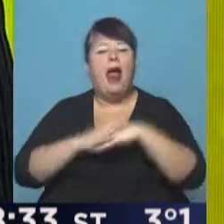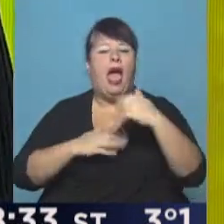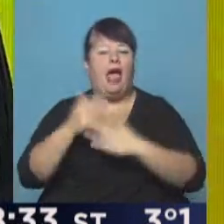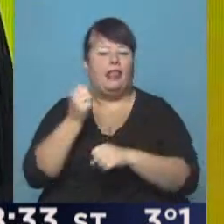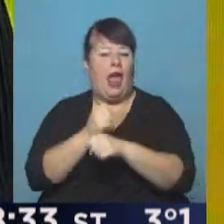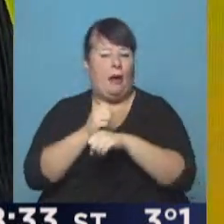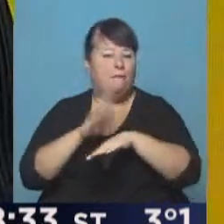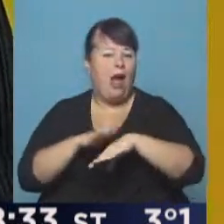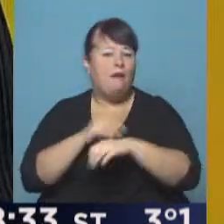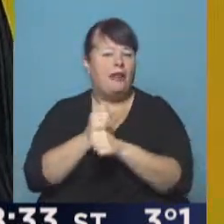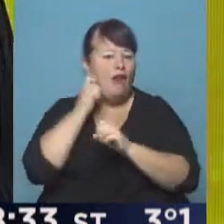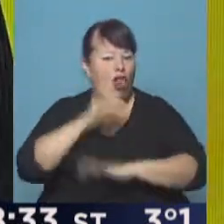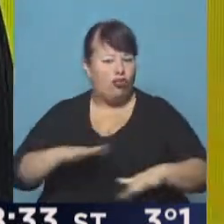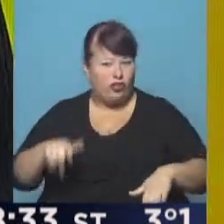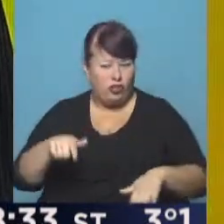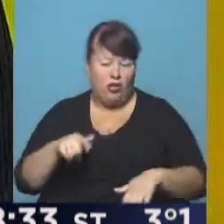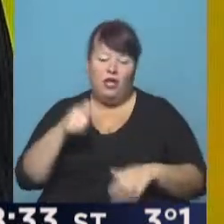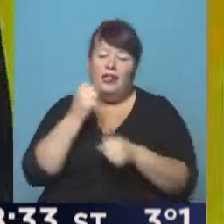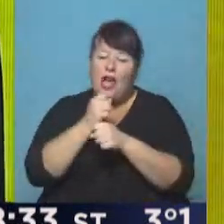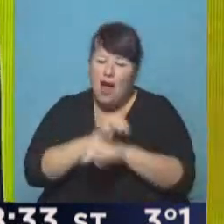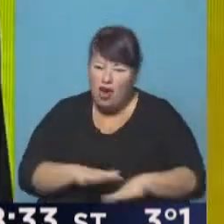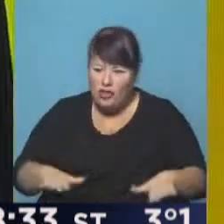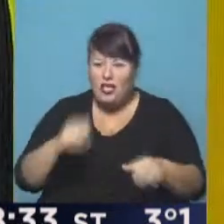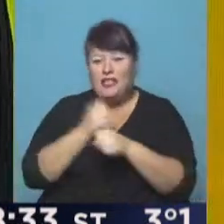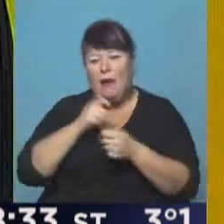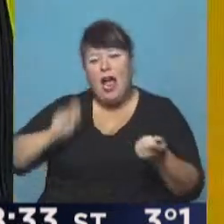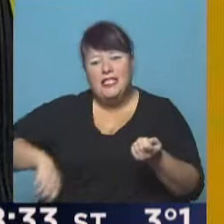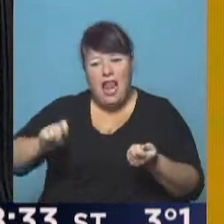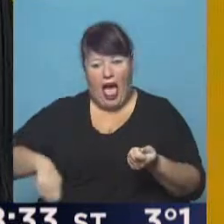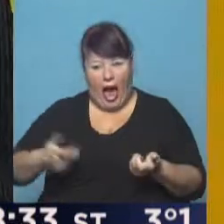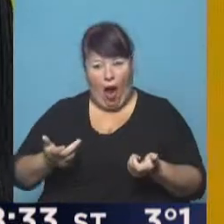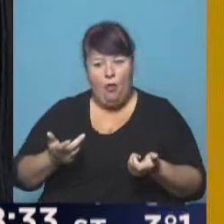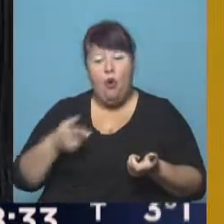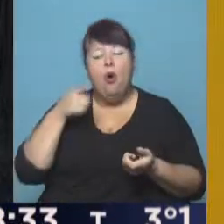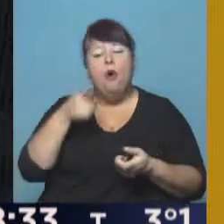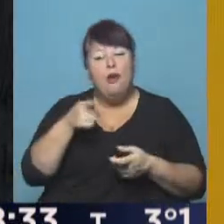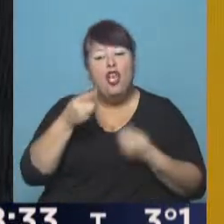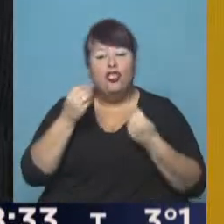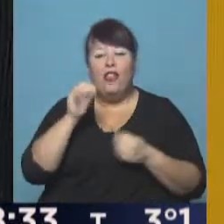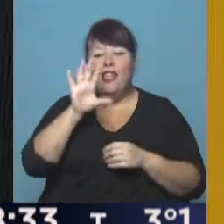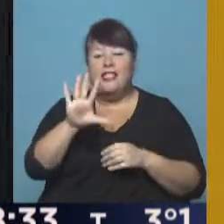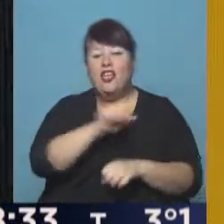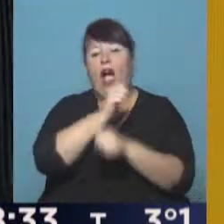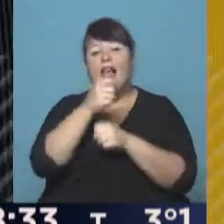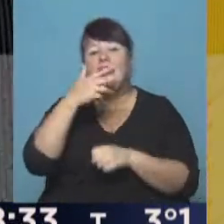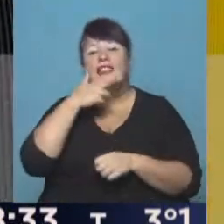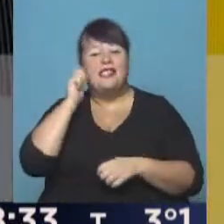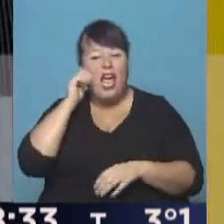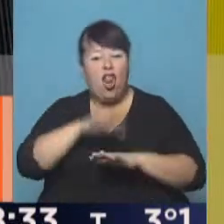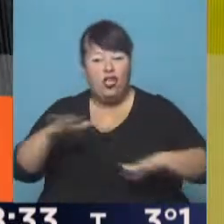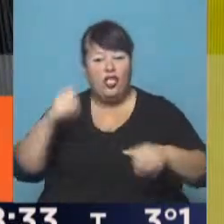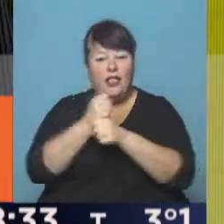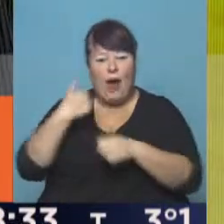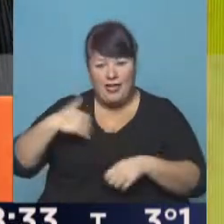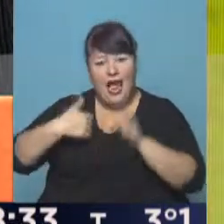mano de obra infantil trabajo de niños trabajo esclavo pero esto sucede de 5 a 17 años son los niños que trabajan